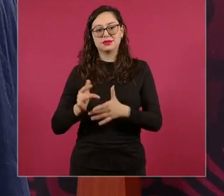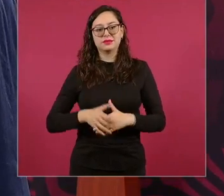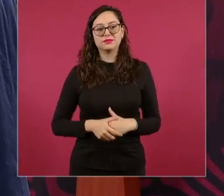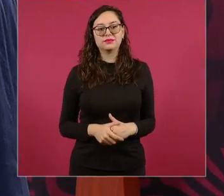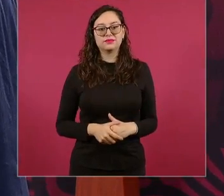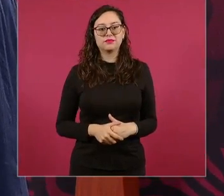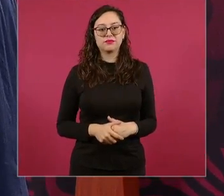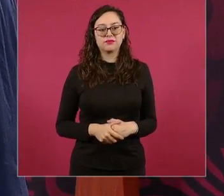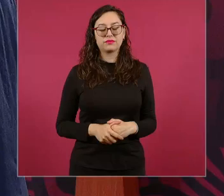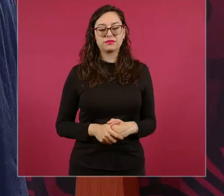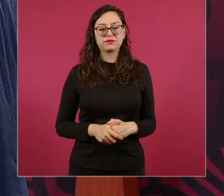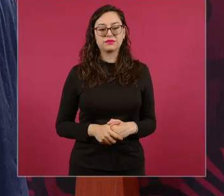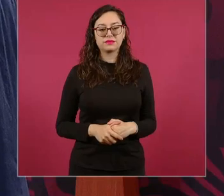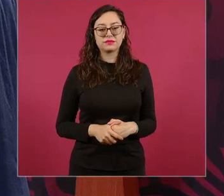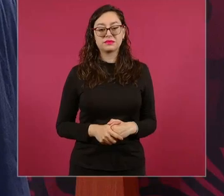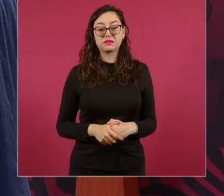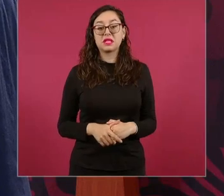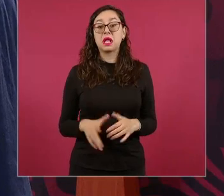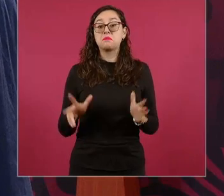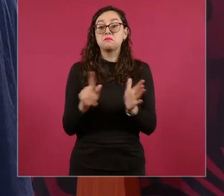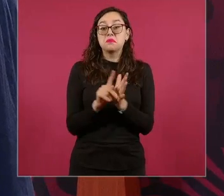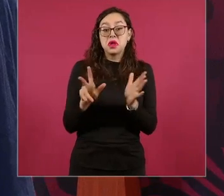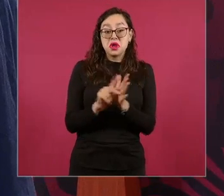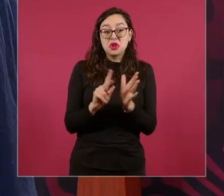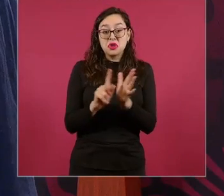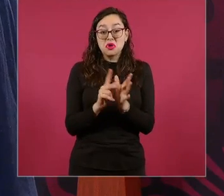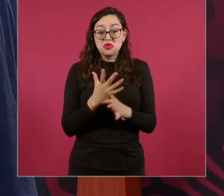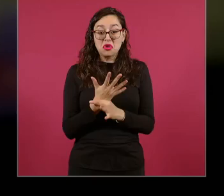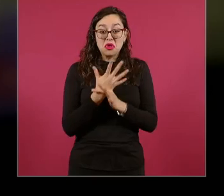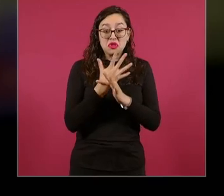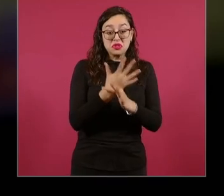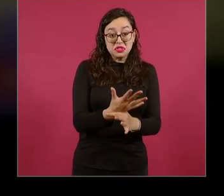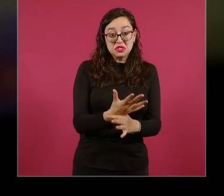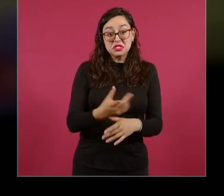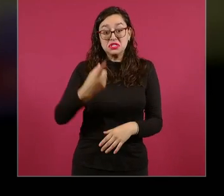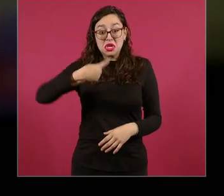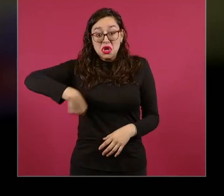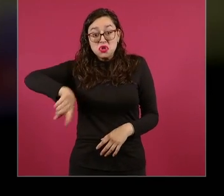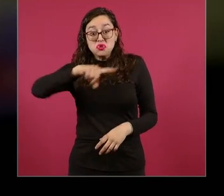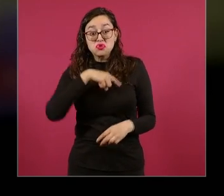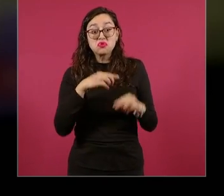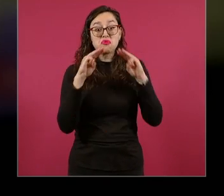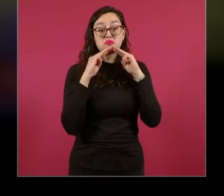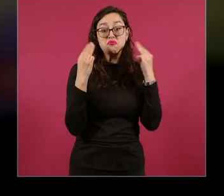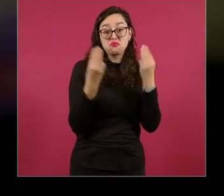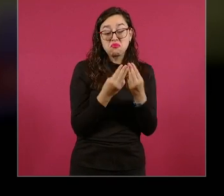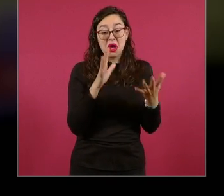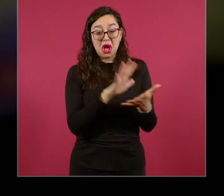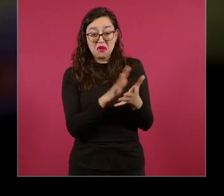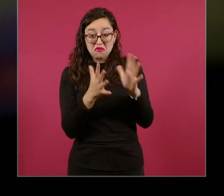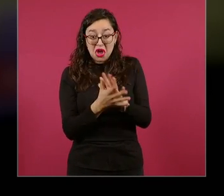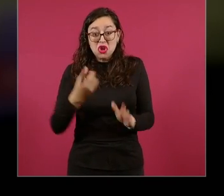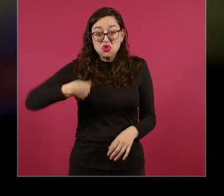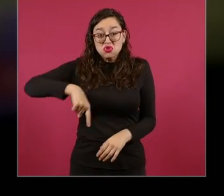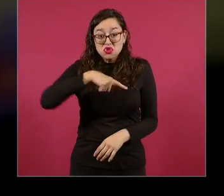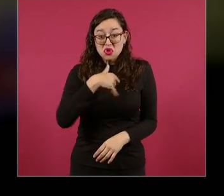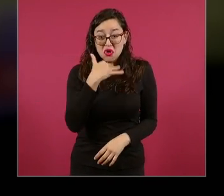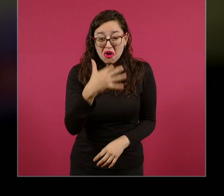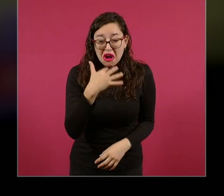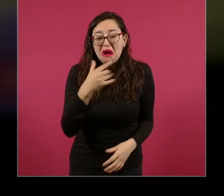Este periódico, hermano, dice que los funcionarios públicos estamos coludidos con la delincuencia y que somos unos corruptos. ¿Tú crees?